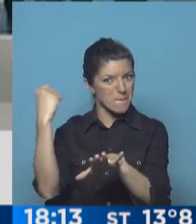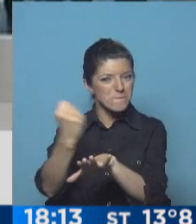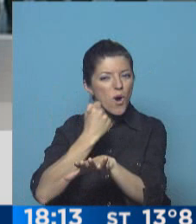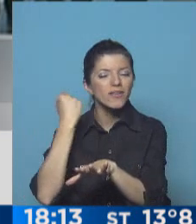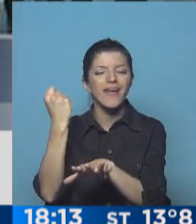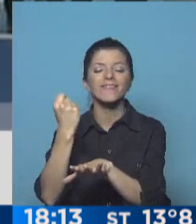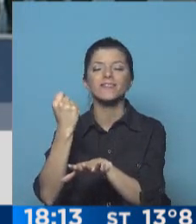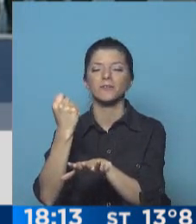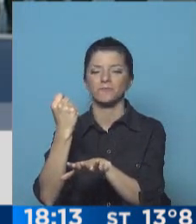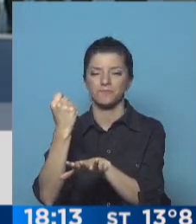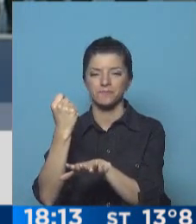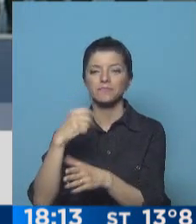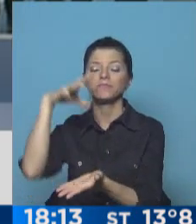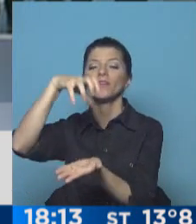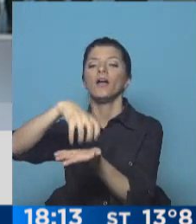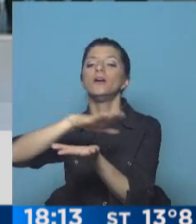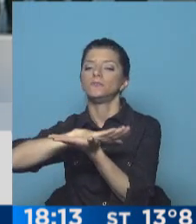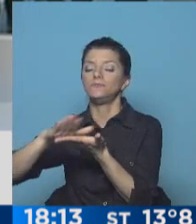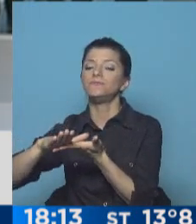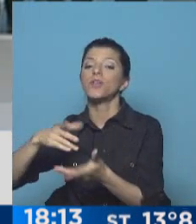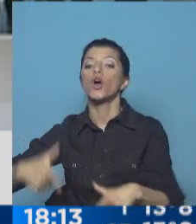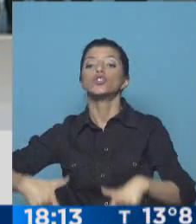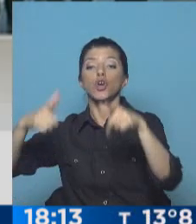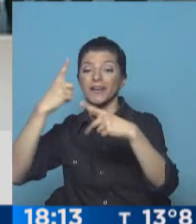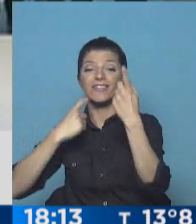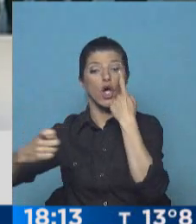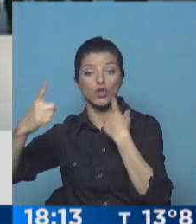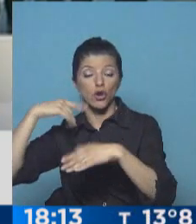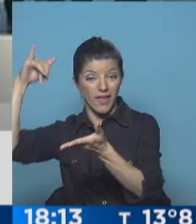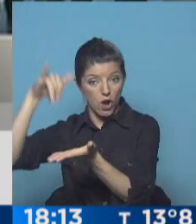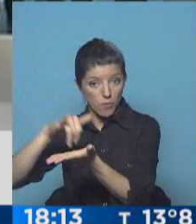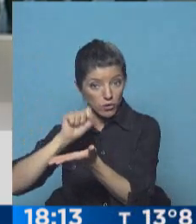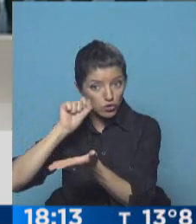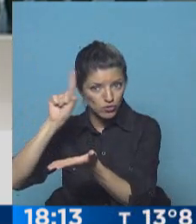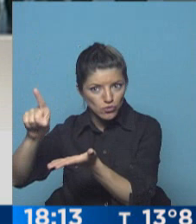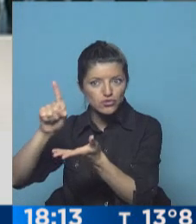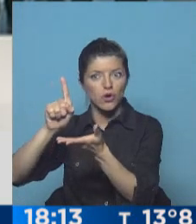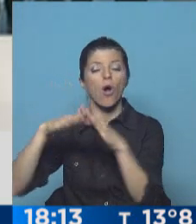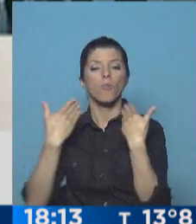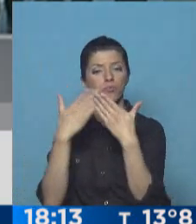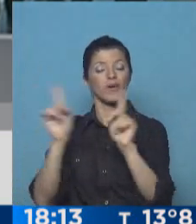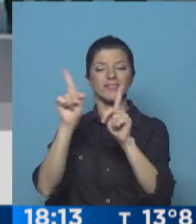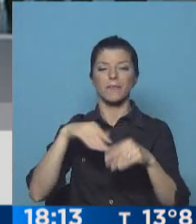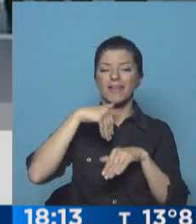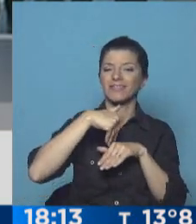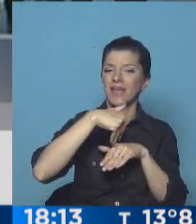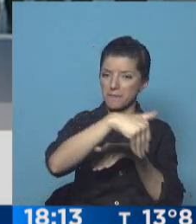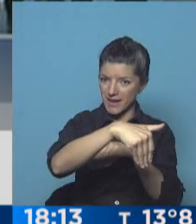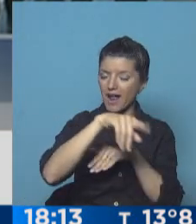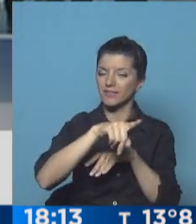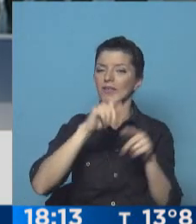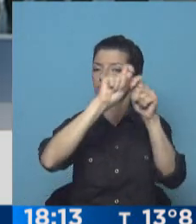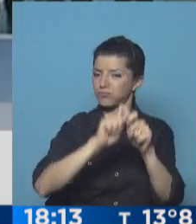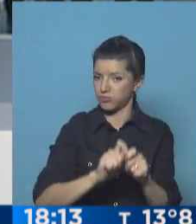la inauguración de la nueva torre de control del aeropuerto de Córdoba y la ampliación y remodelación de la terminal de pasajeros.